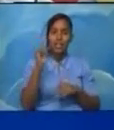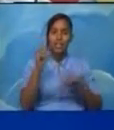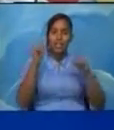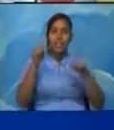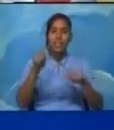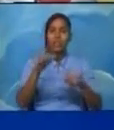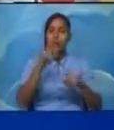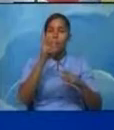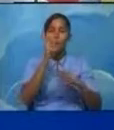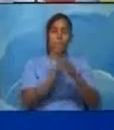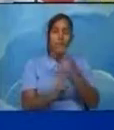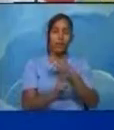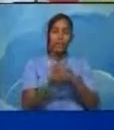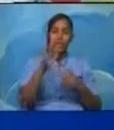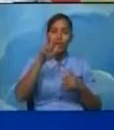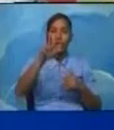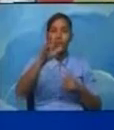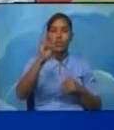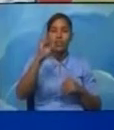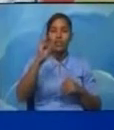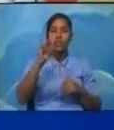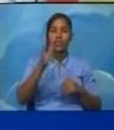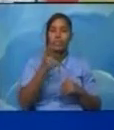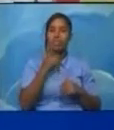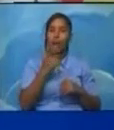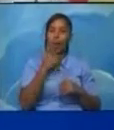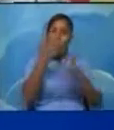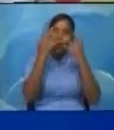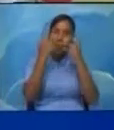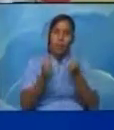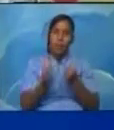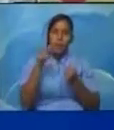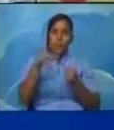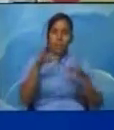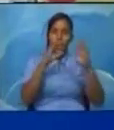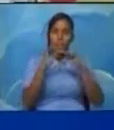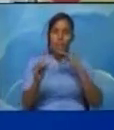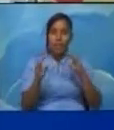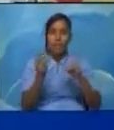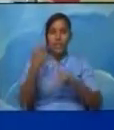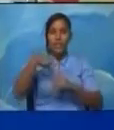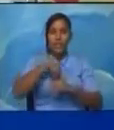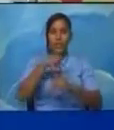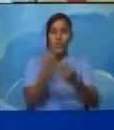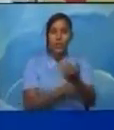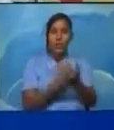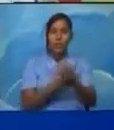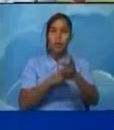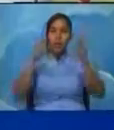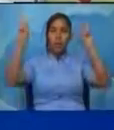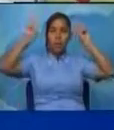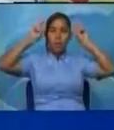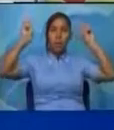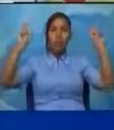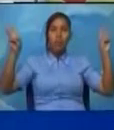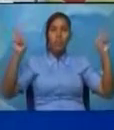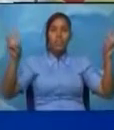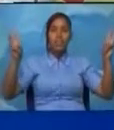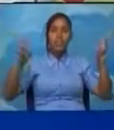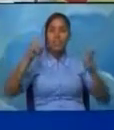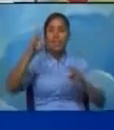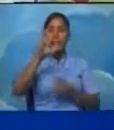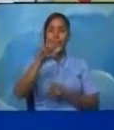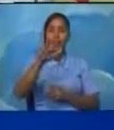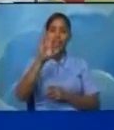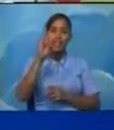Esto sí es una cosa triste, amados hermanos. Aquí está hablando nuestro hermano Moisés. En el